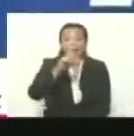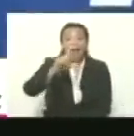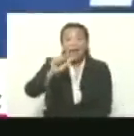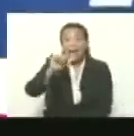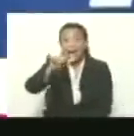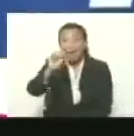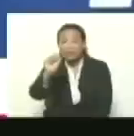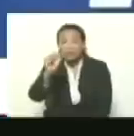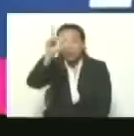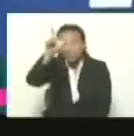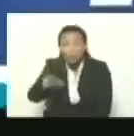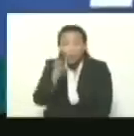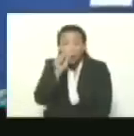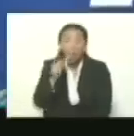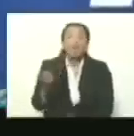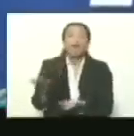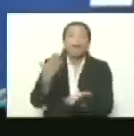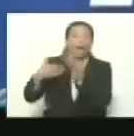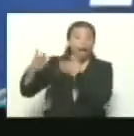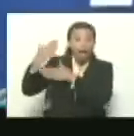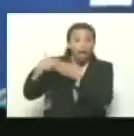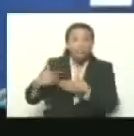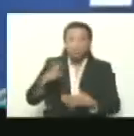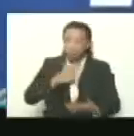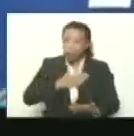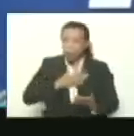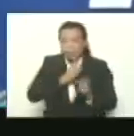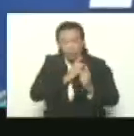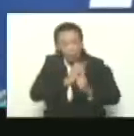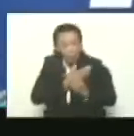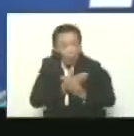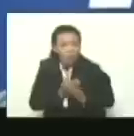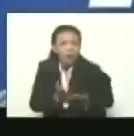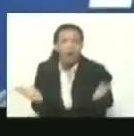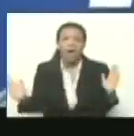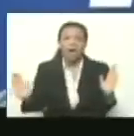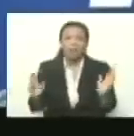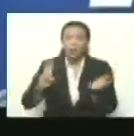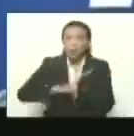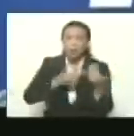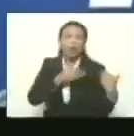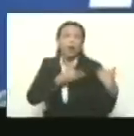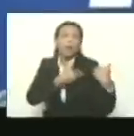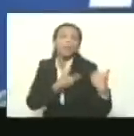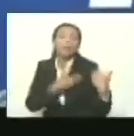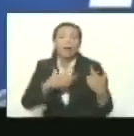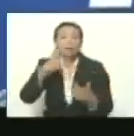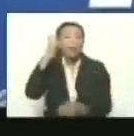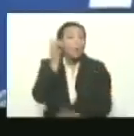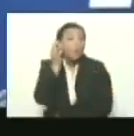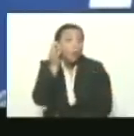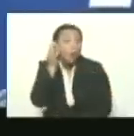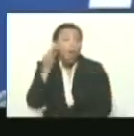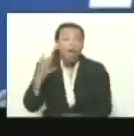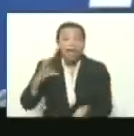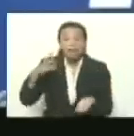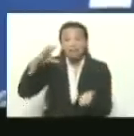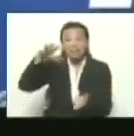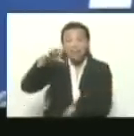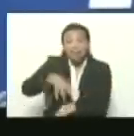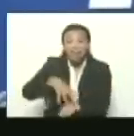siento honrada de estar aquí con usted, presidente, y decirle que estoy representando a esas mujeres aguerridas de